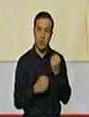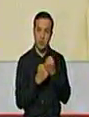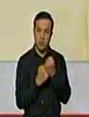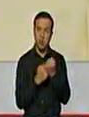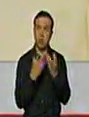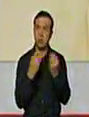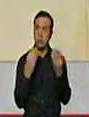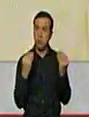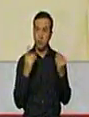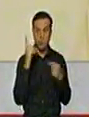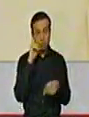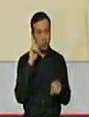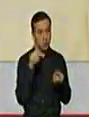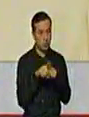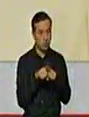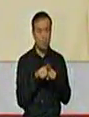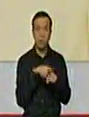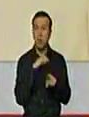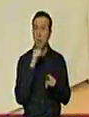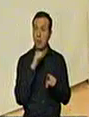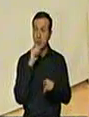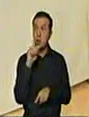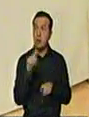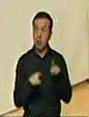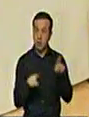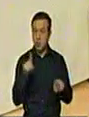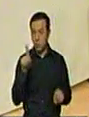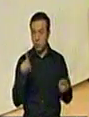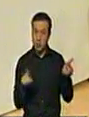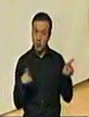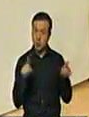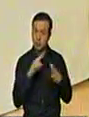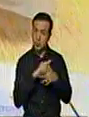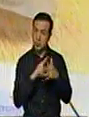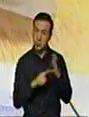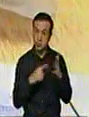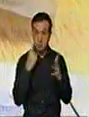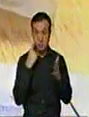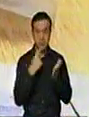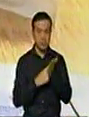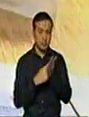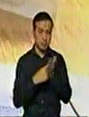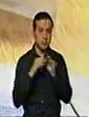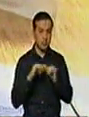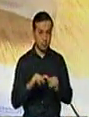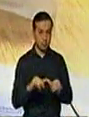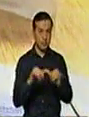una mayoría, aun cuando todavía existen líneas rojas que serán parte del debate.